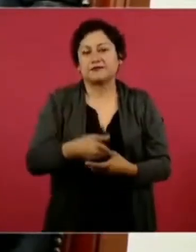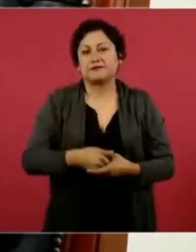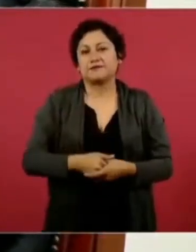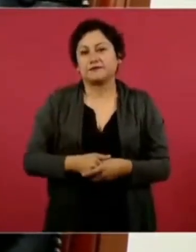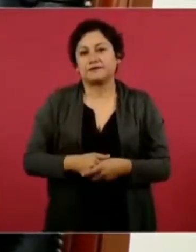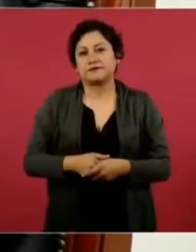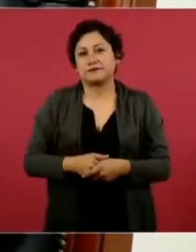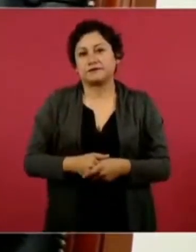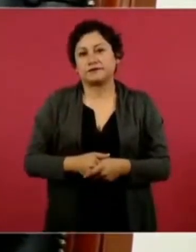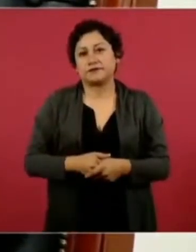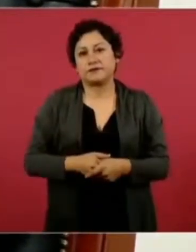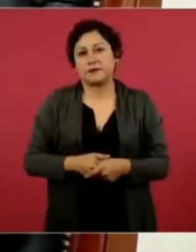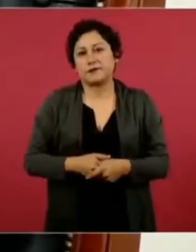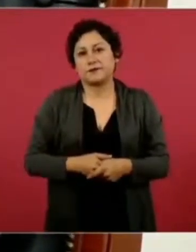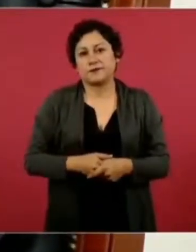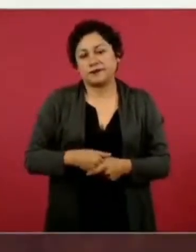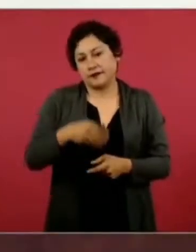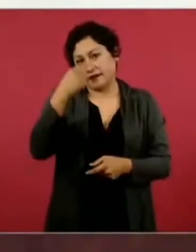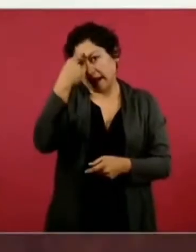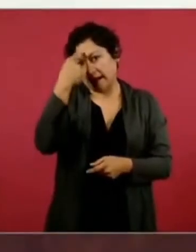que nosotros